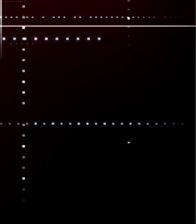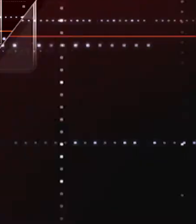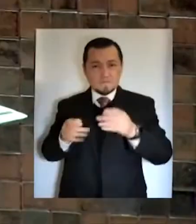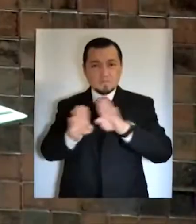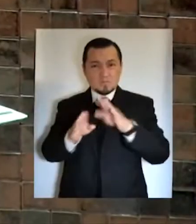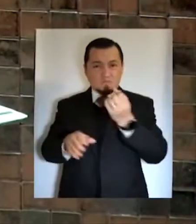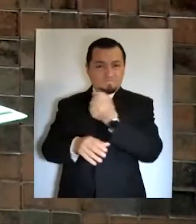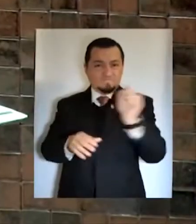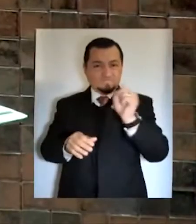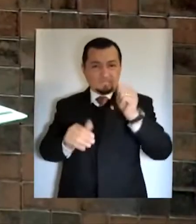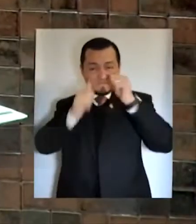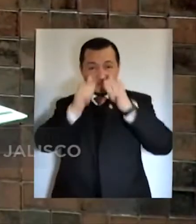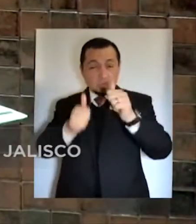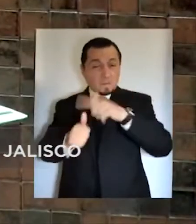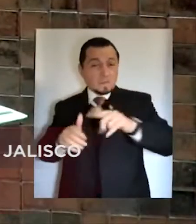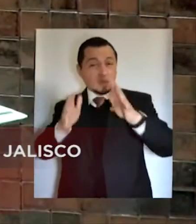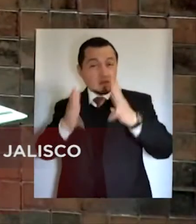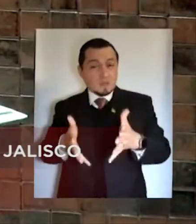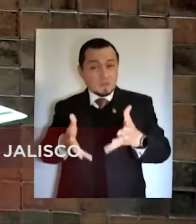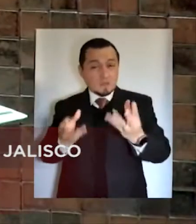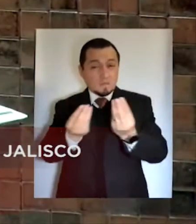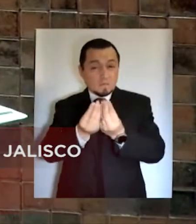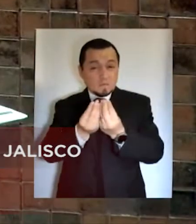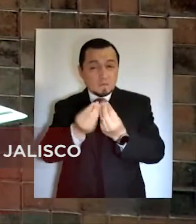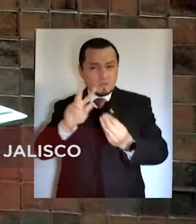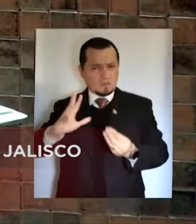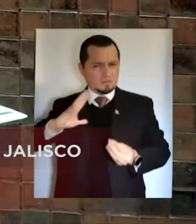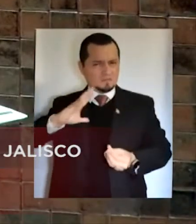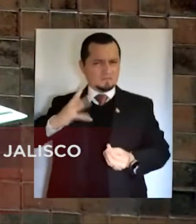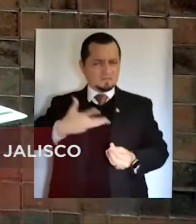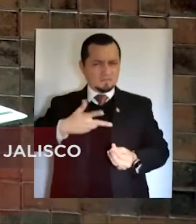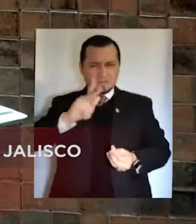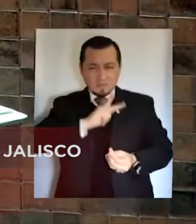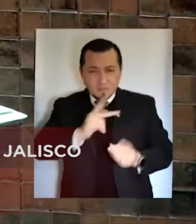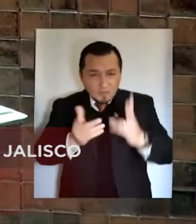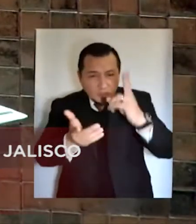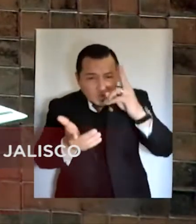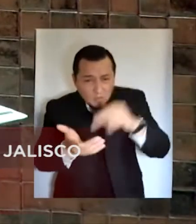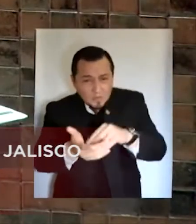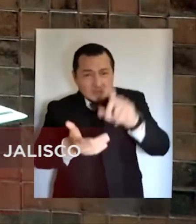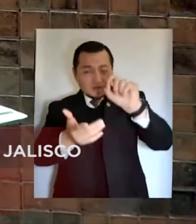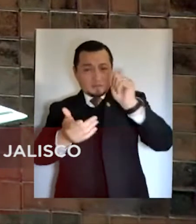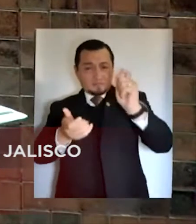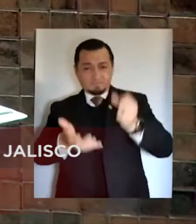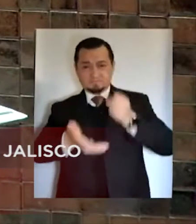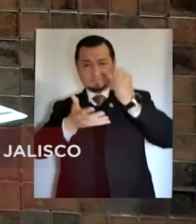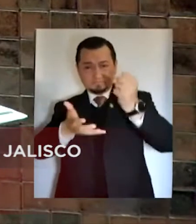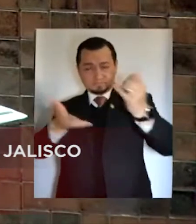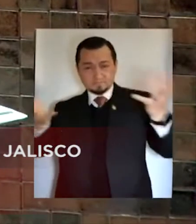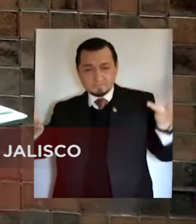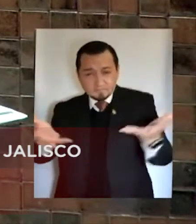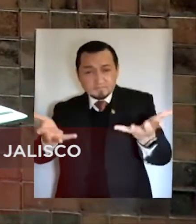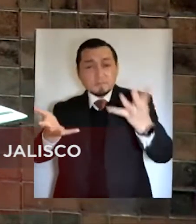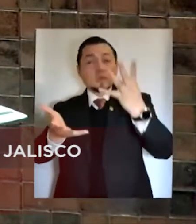Legislativo. Estamos orgullosos de decir que en el 2020 destinamos un presupuesto inicial